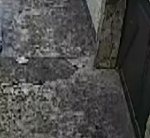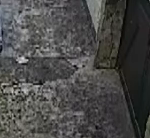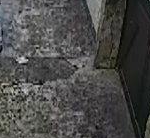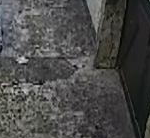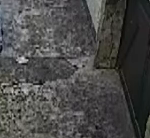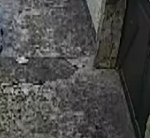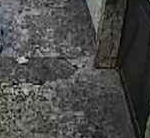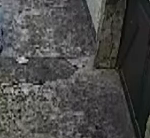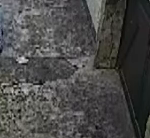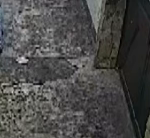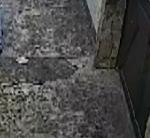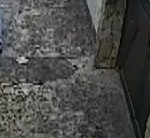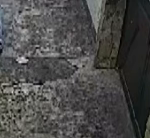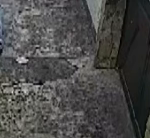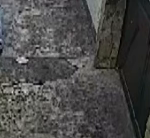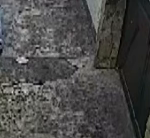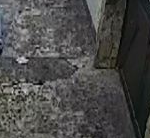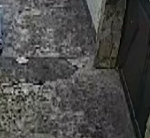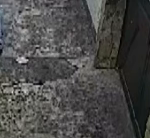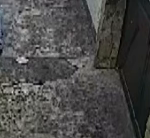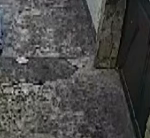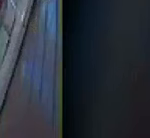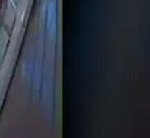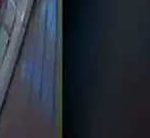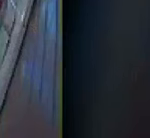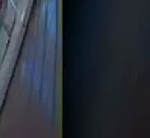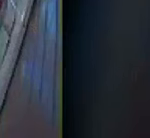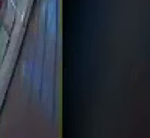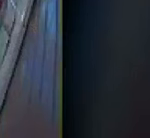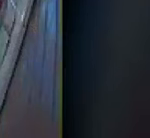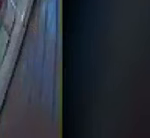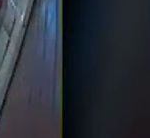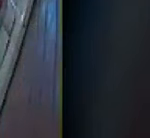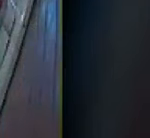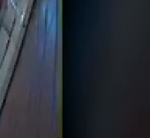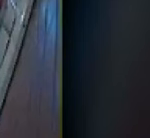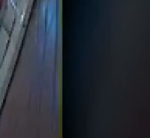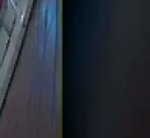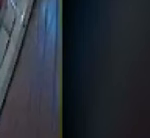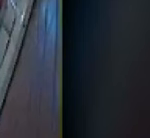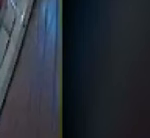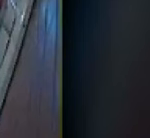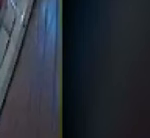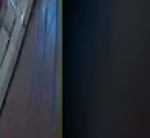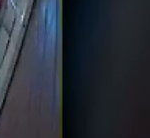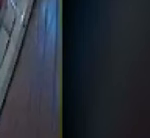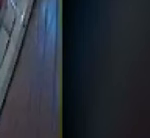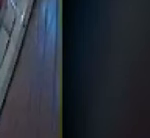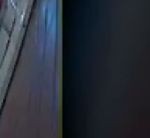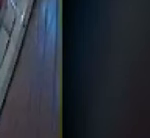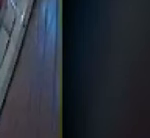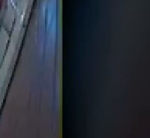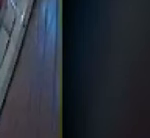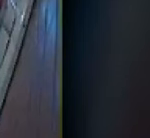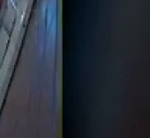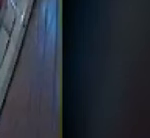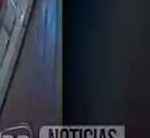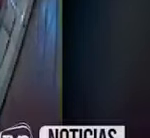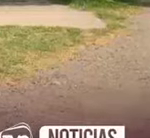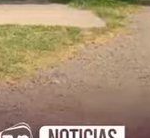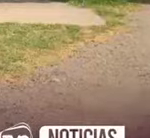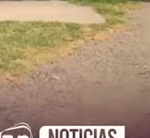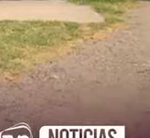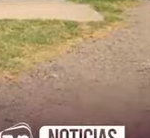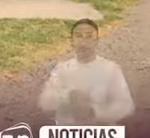suyas, incluso a plena luz del día. La policía estaba tras la pista de los sujetos y en una persecución fueron detenidos a la altura del